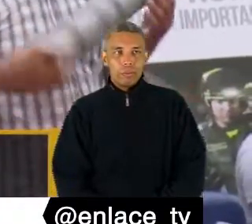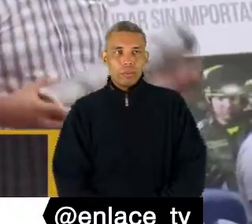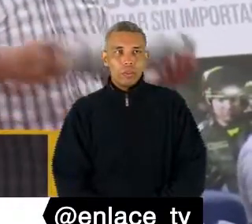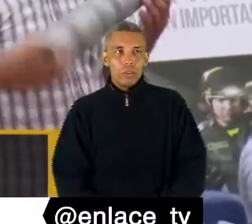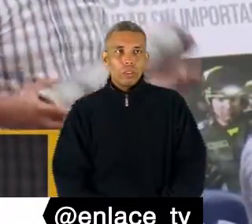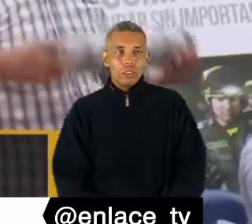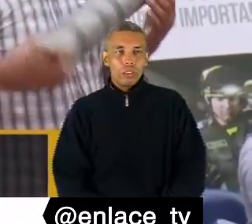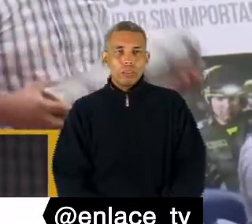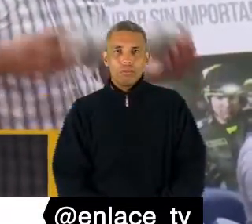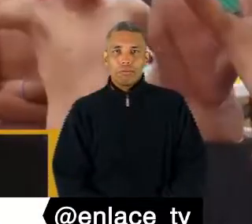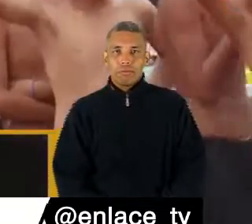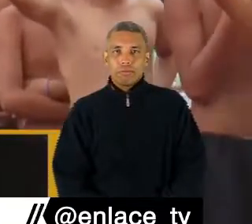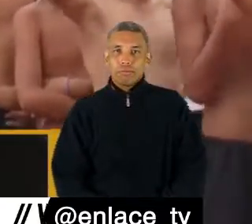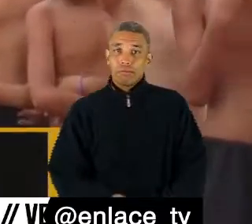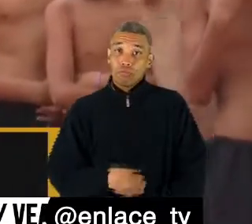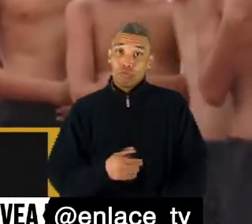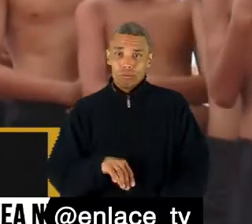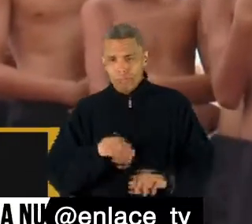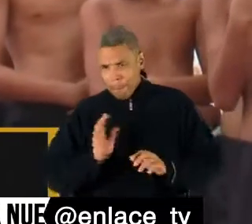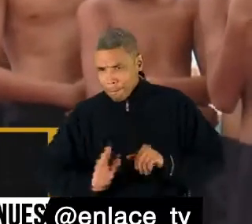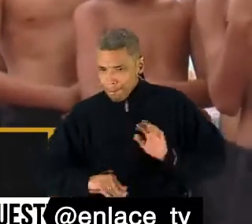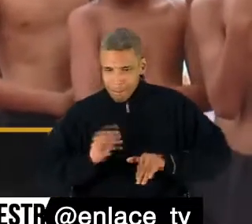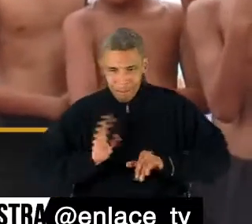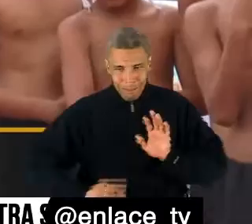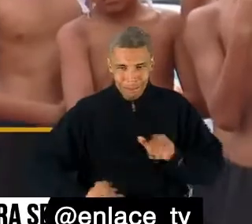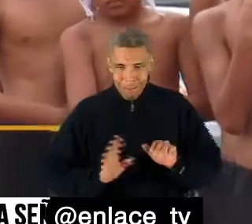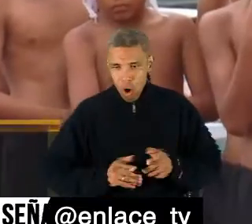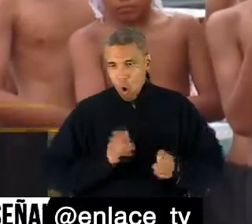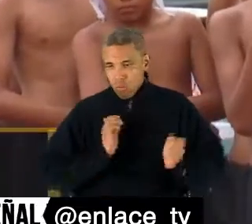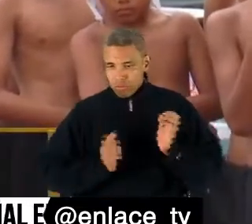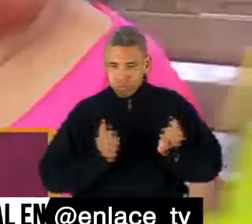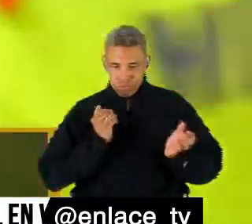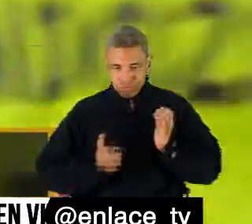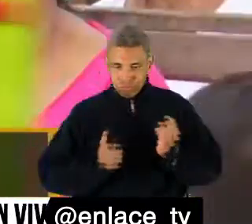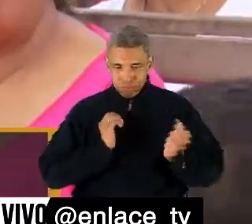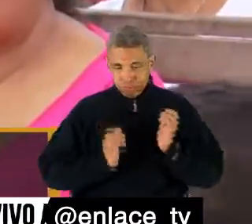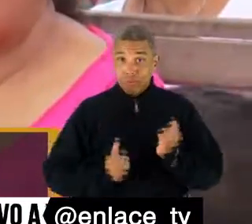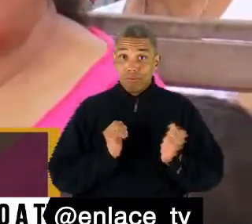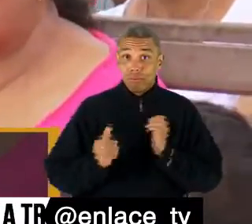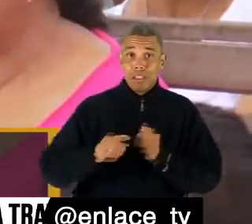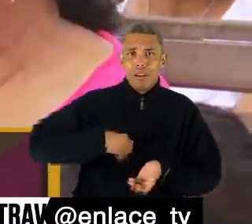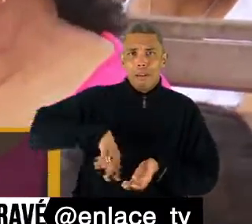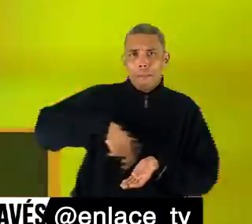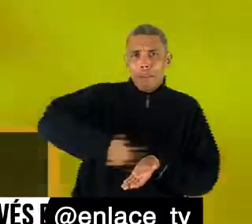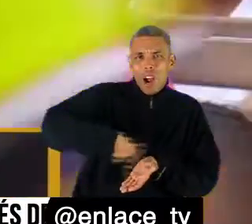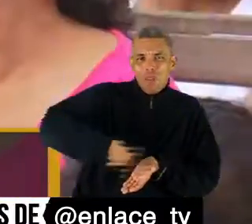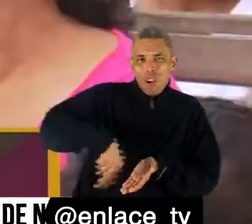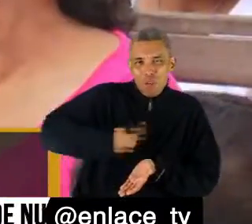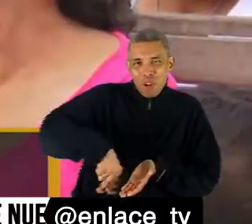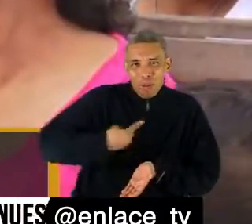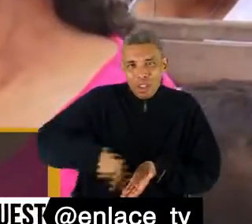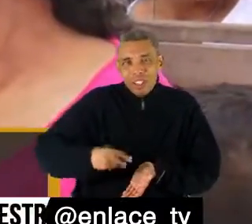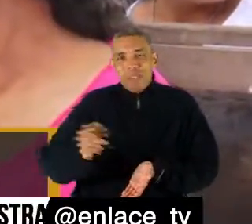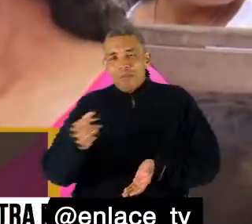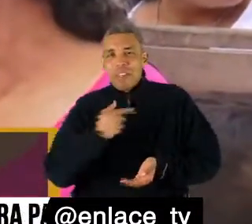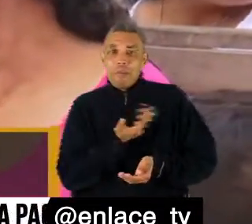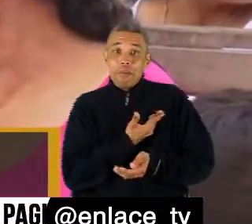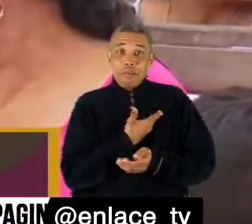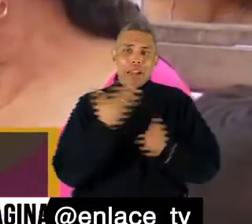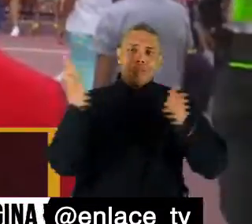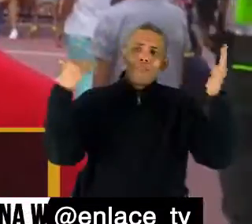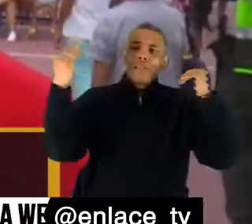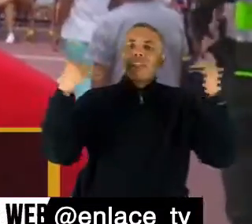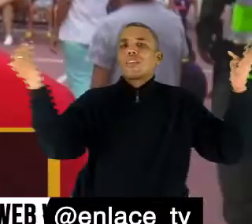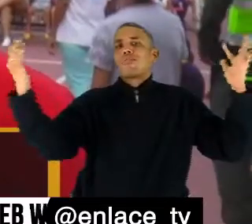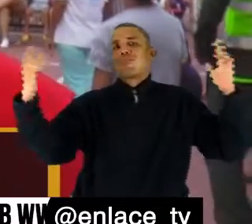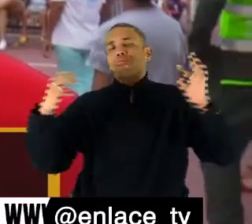A ritmo de tamboras, la nueva Junta de Acción Comunal del Barrio Las Américas celebró el Día de las Madres en la polideportiva de su sector. Bueno,